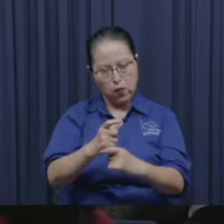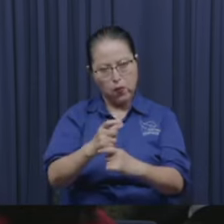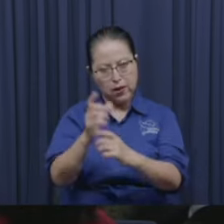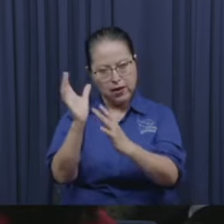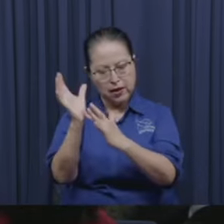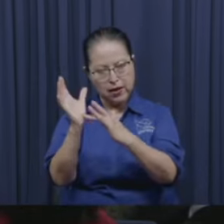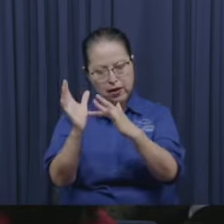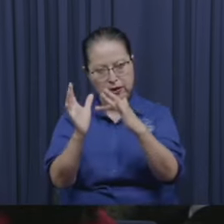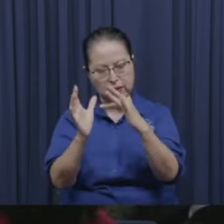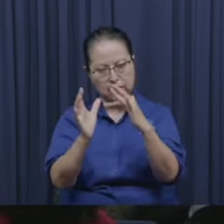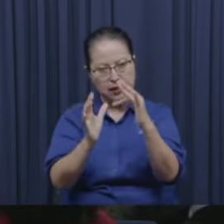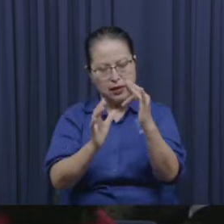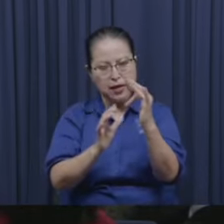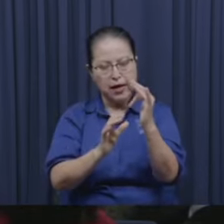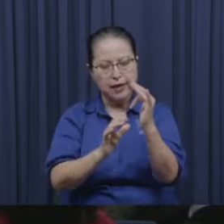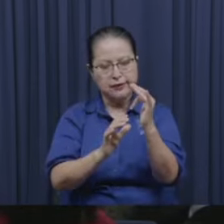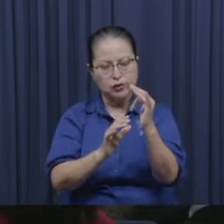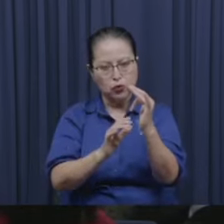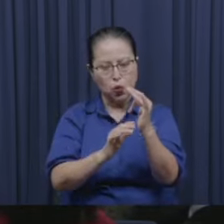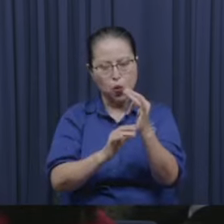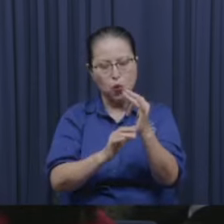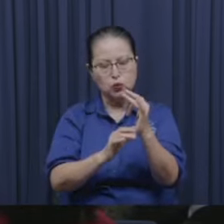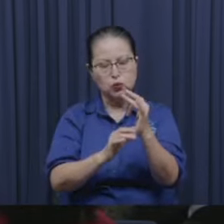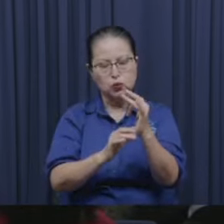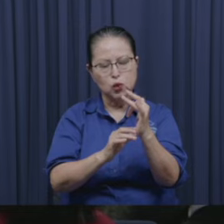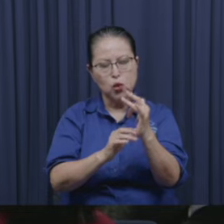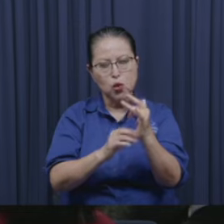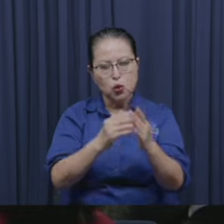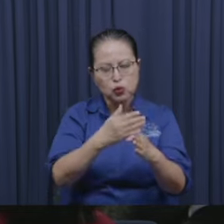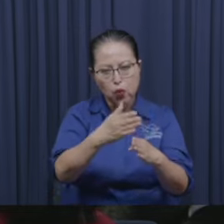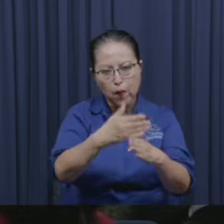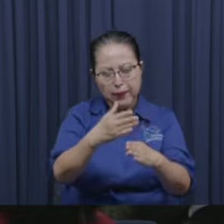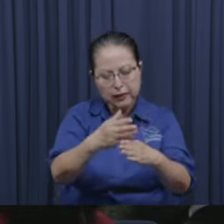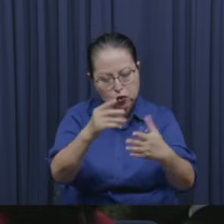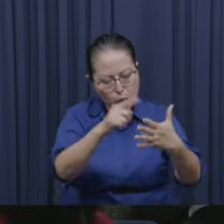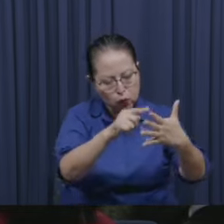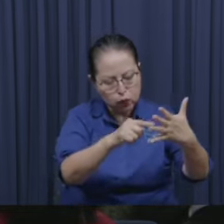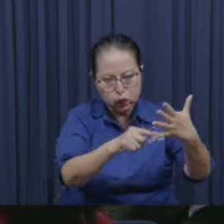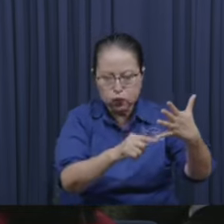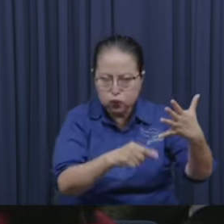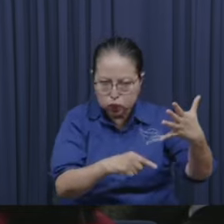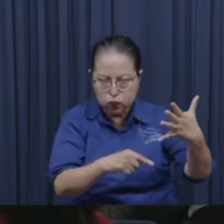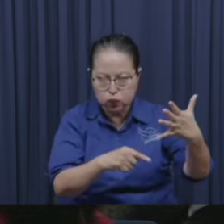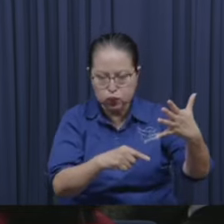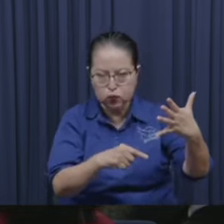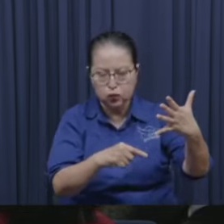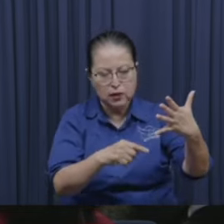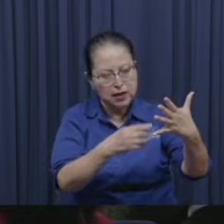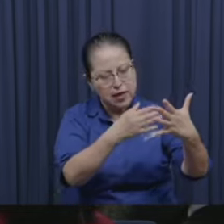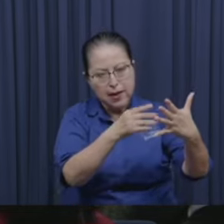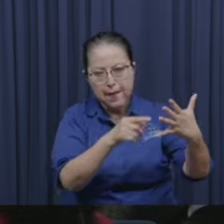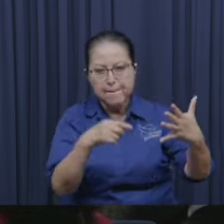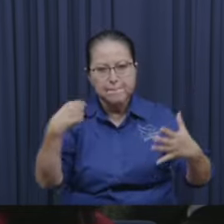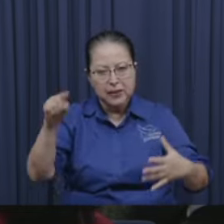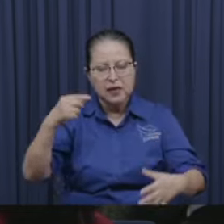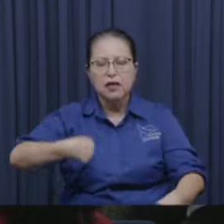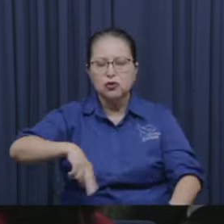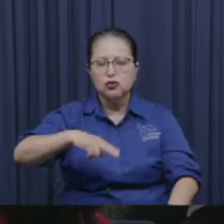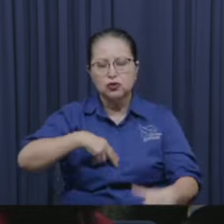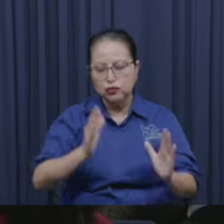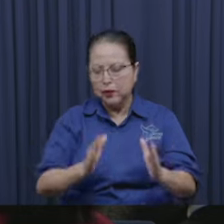elementos básicos para que nosotros cuando él regrese nos encontremos adecuadamente y no nos alejemos